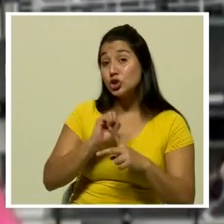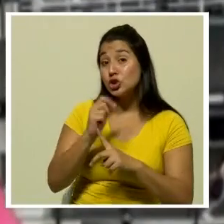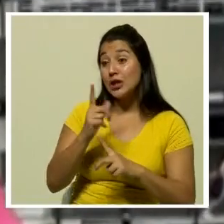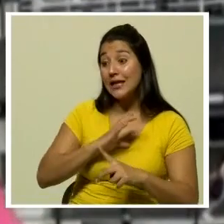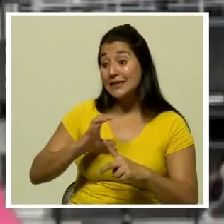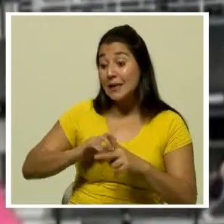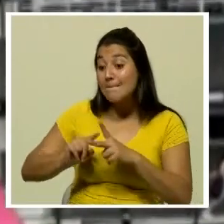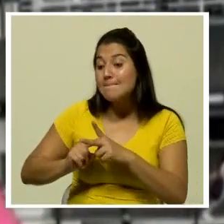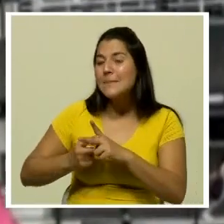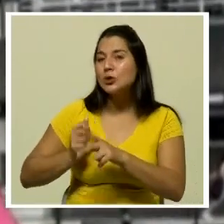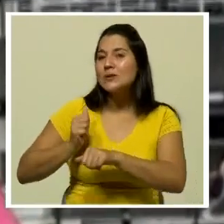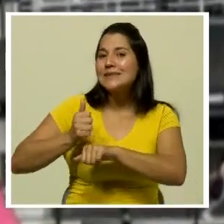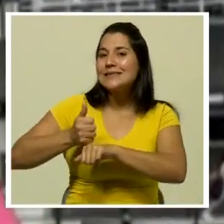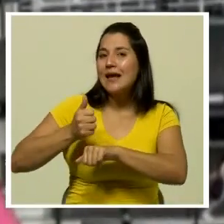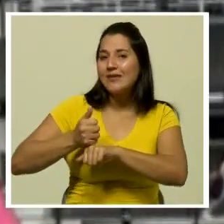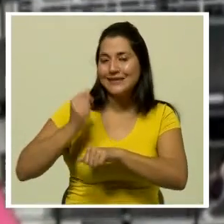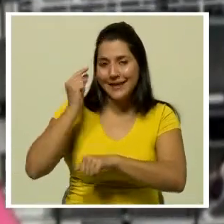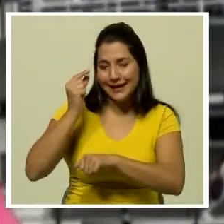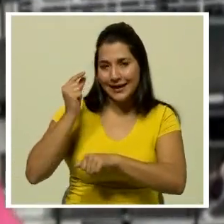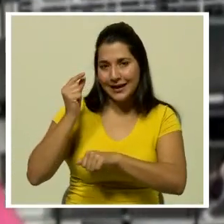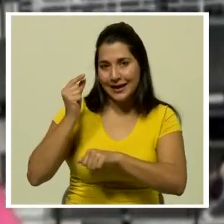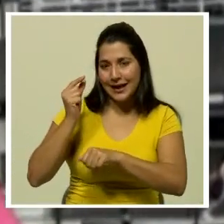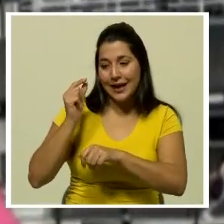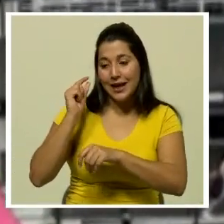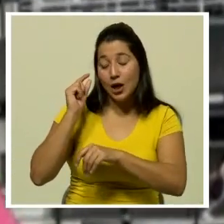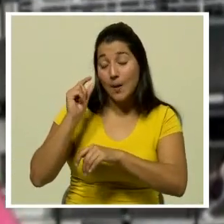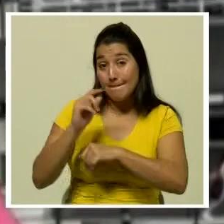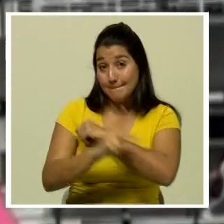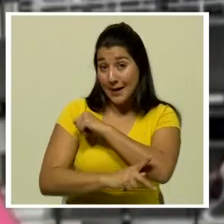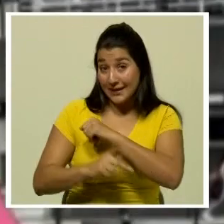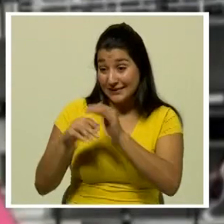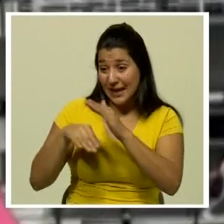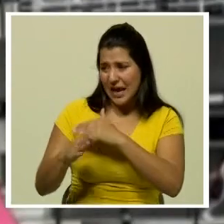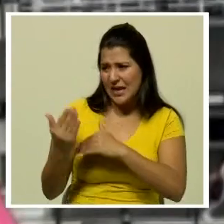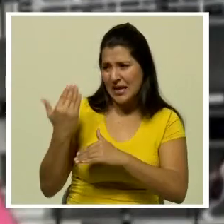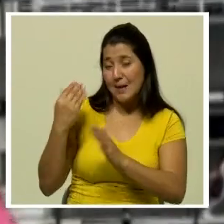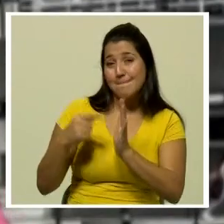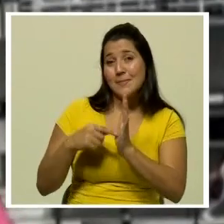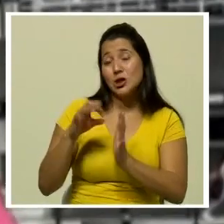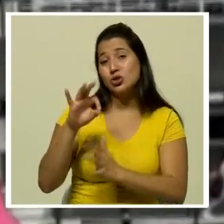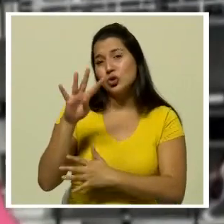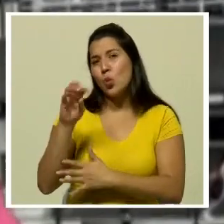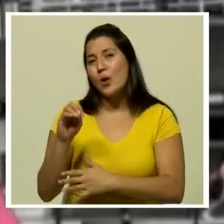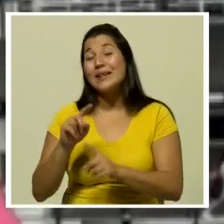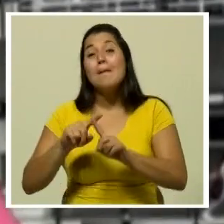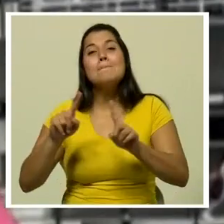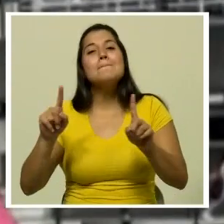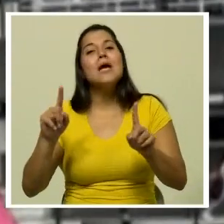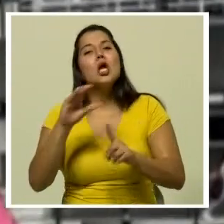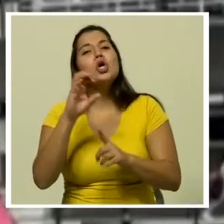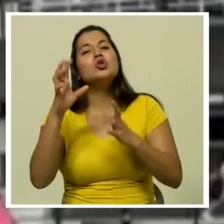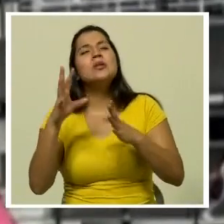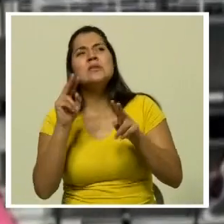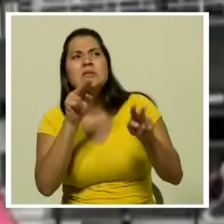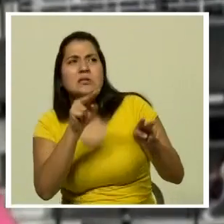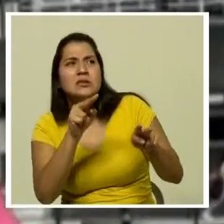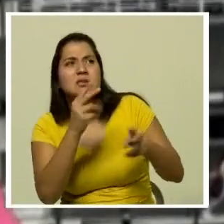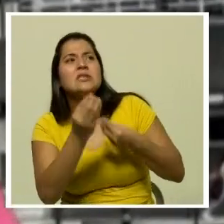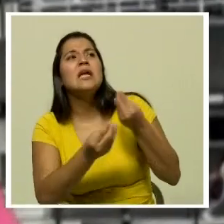de los 40, pero también es muy arisco al tema de los impuestos. ¿Qué están haciendo con mis